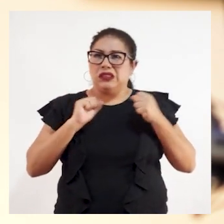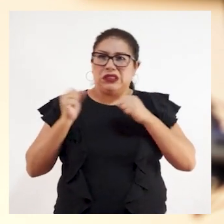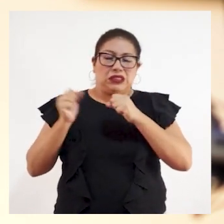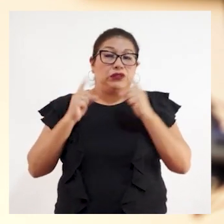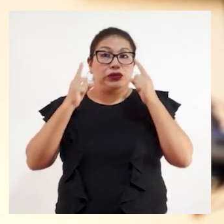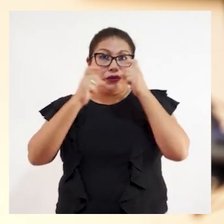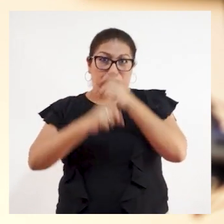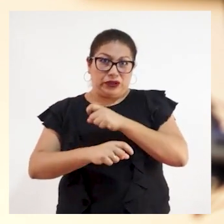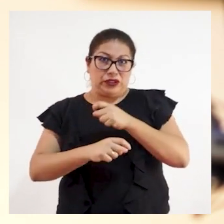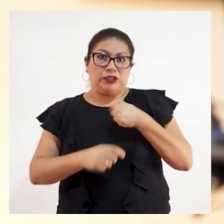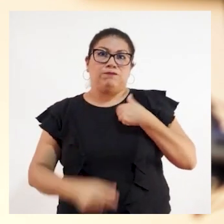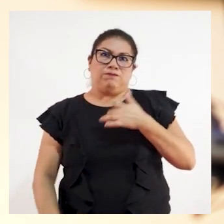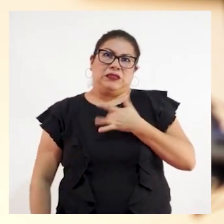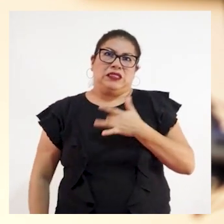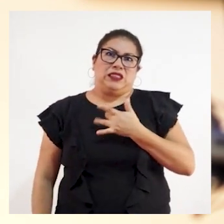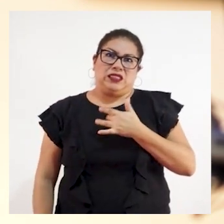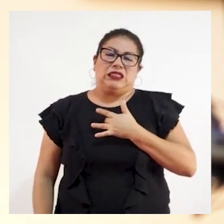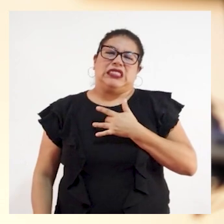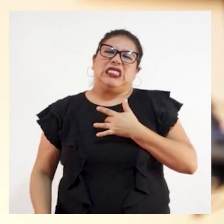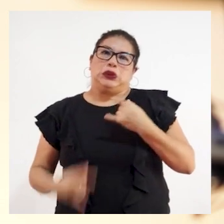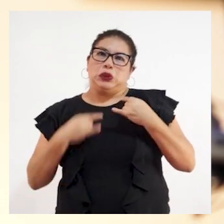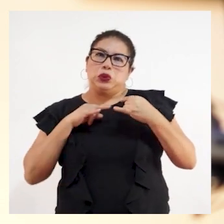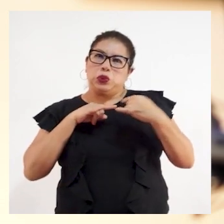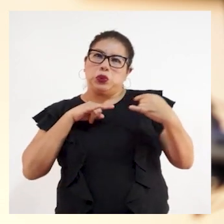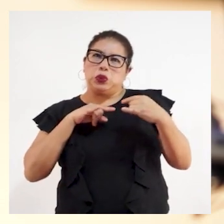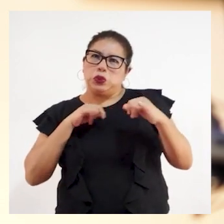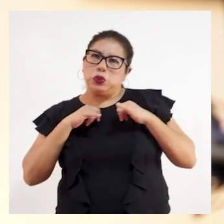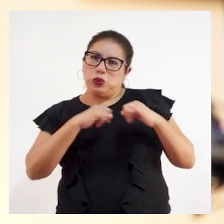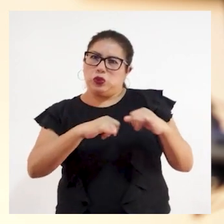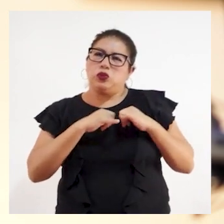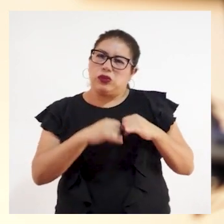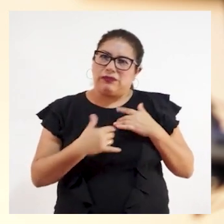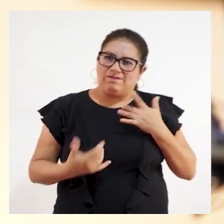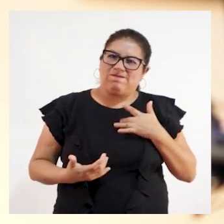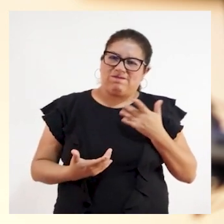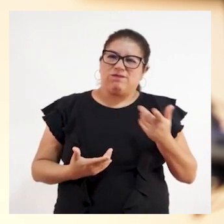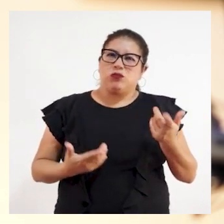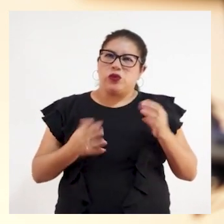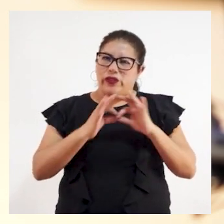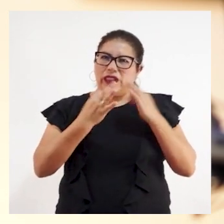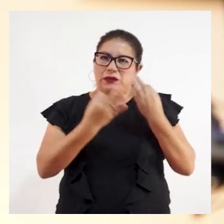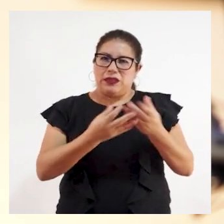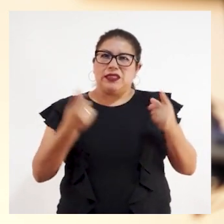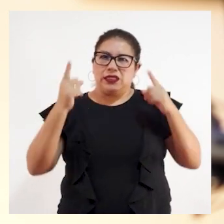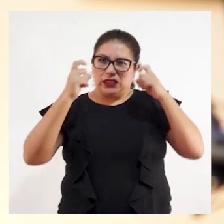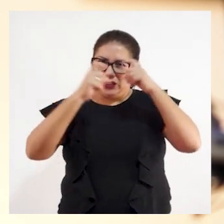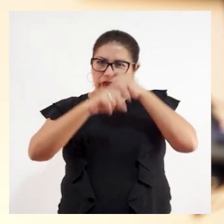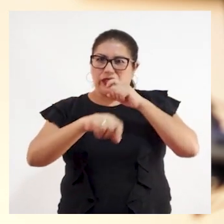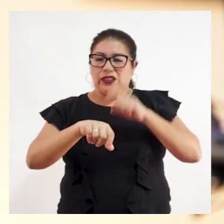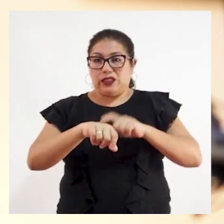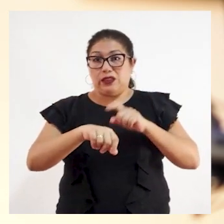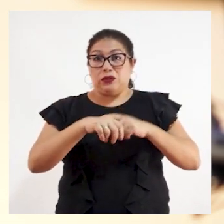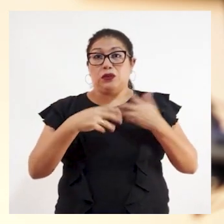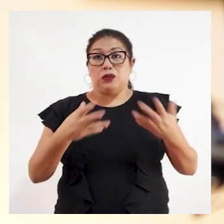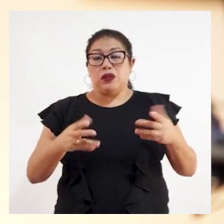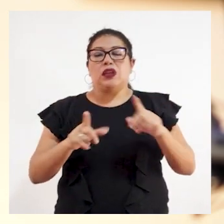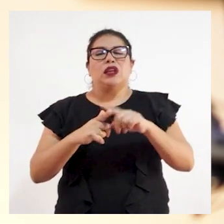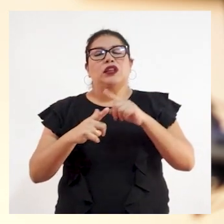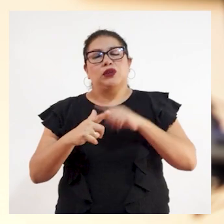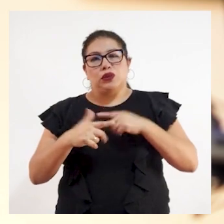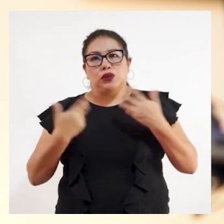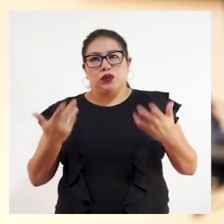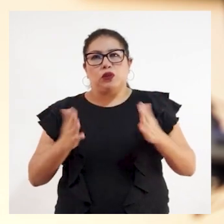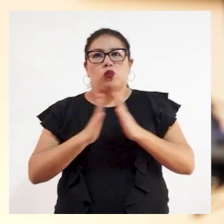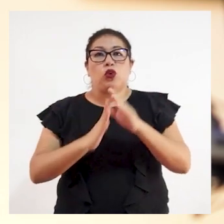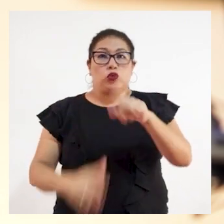esa situación me identifica a veces con estas familias que tienen que atravesar por esta situación, y un llamado quizás